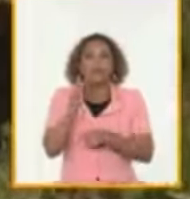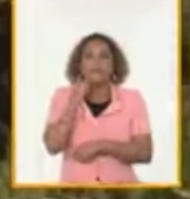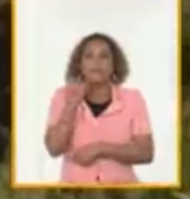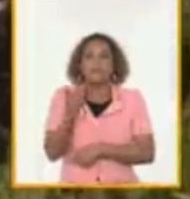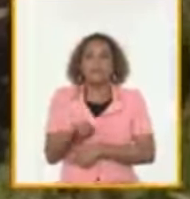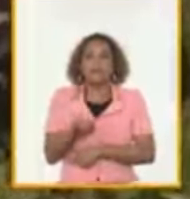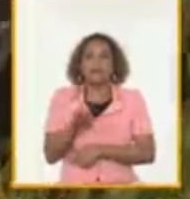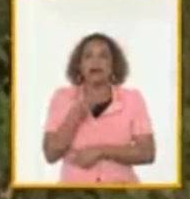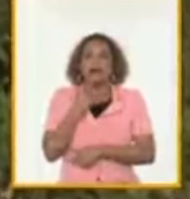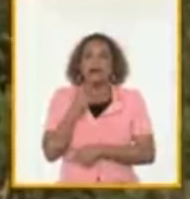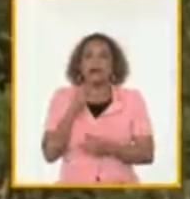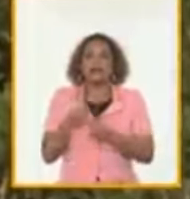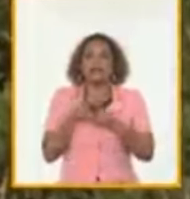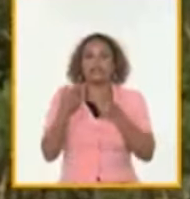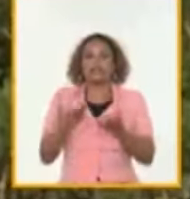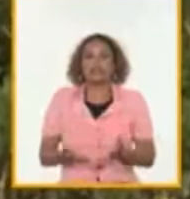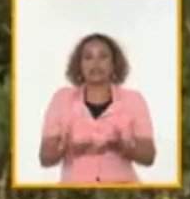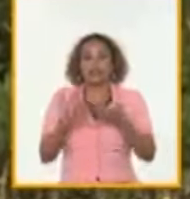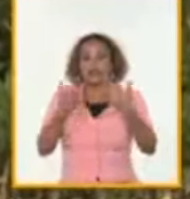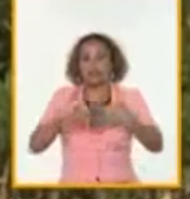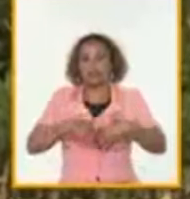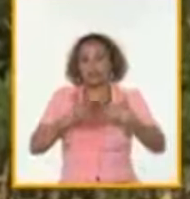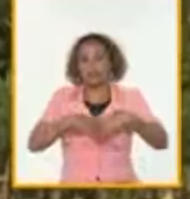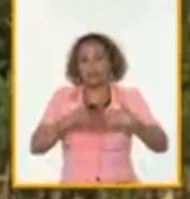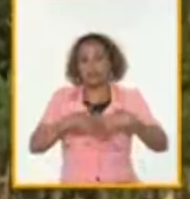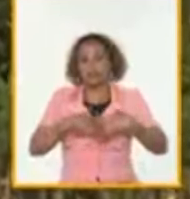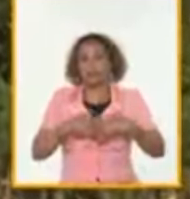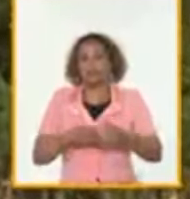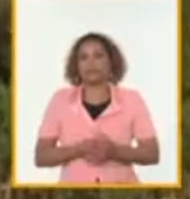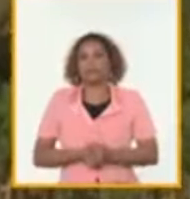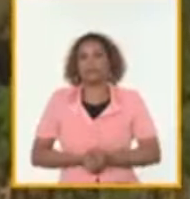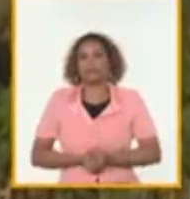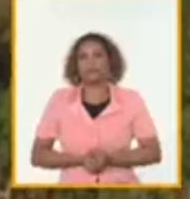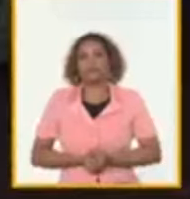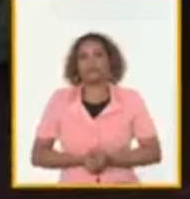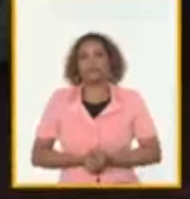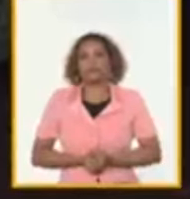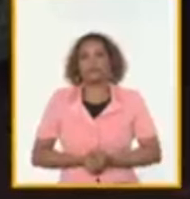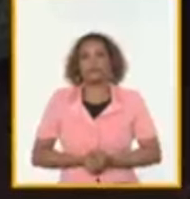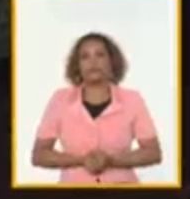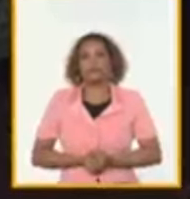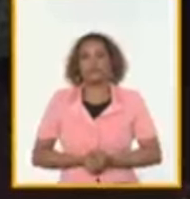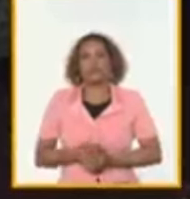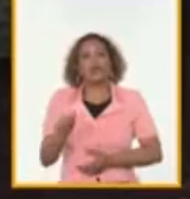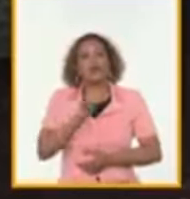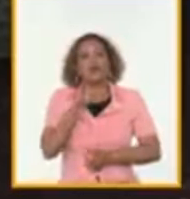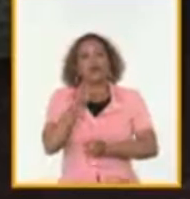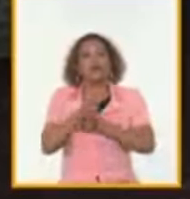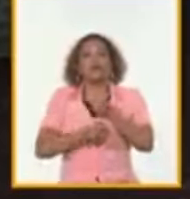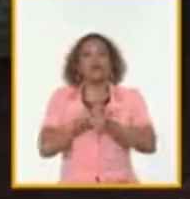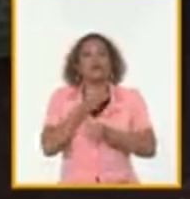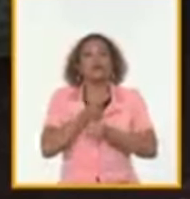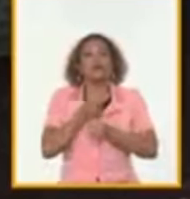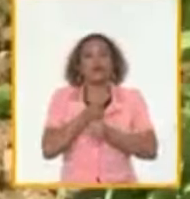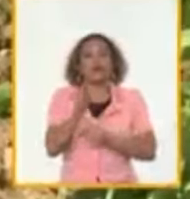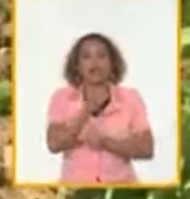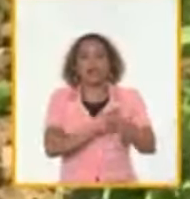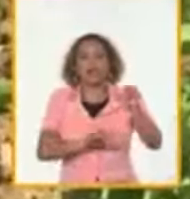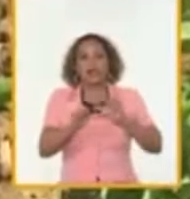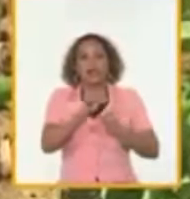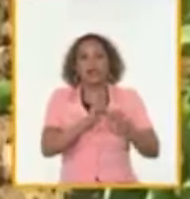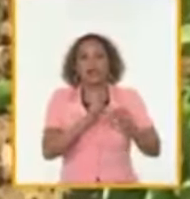de quintales de toneladas de producción o sea de producción y también estamos eh utilizando eh fertilizantes